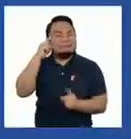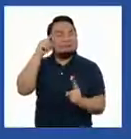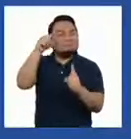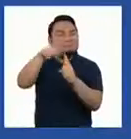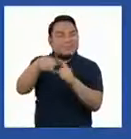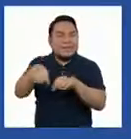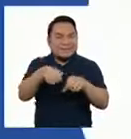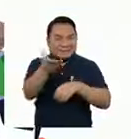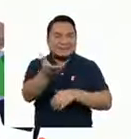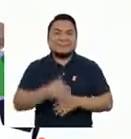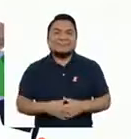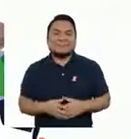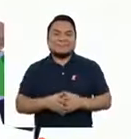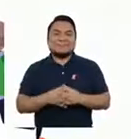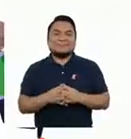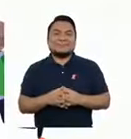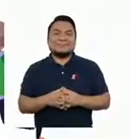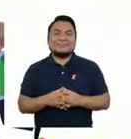¡el reto!